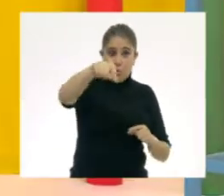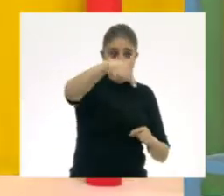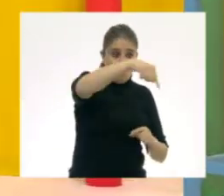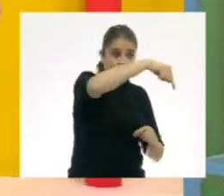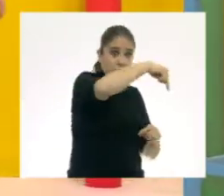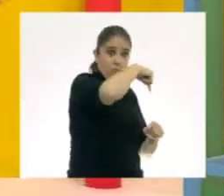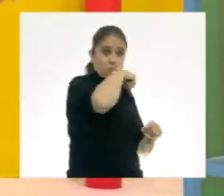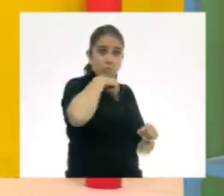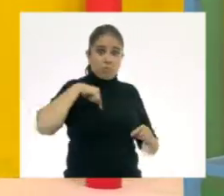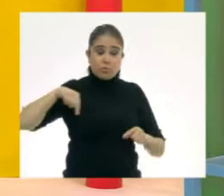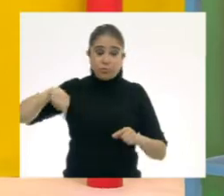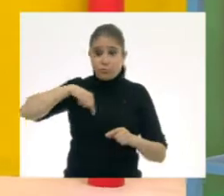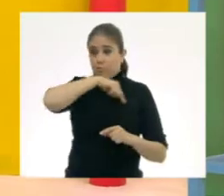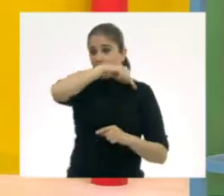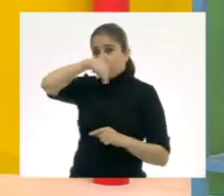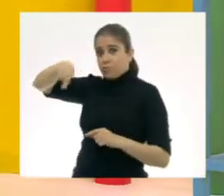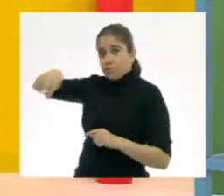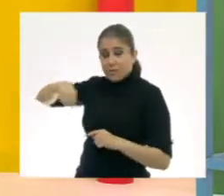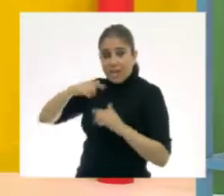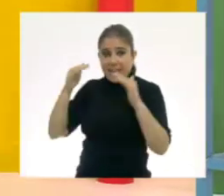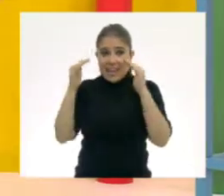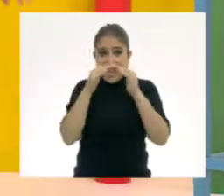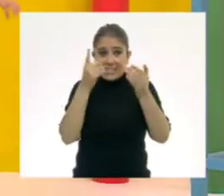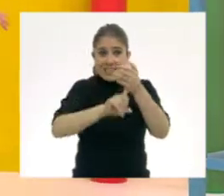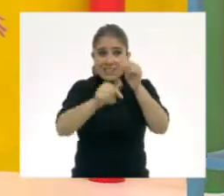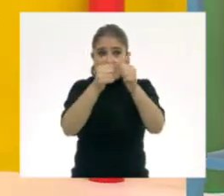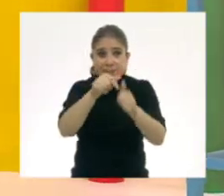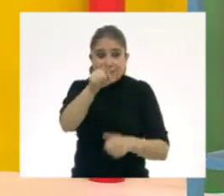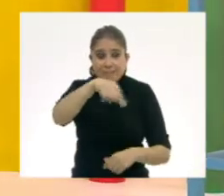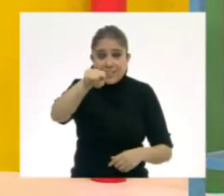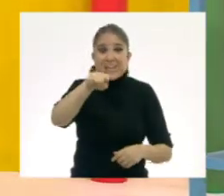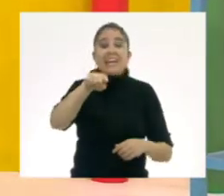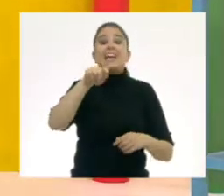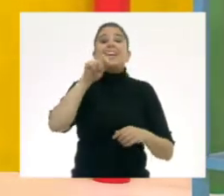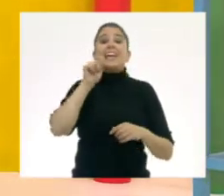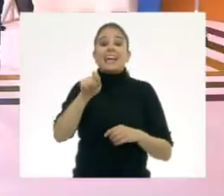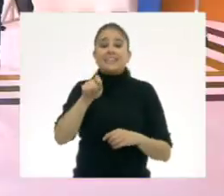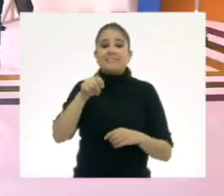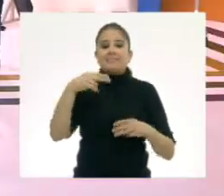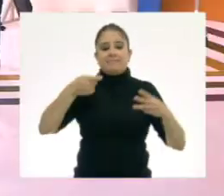giras en casa, cualquier extremidad es